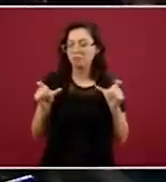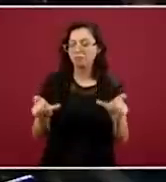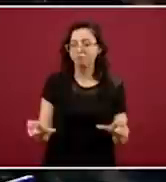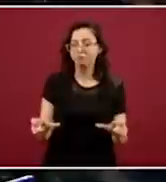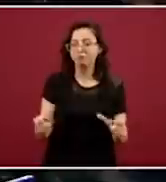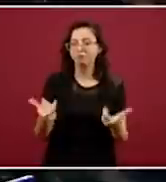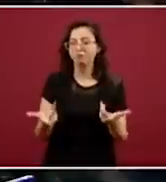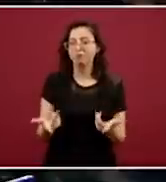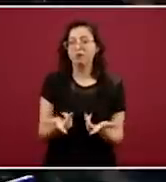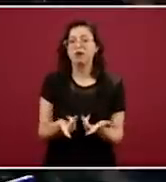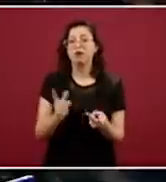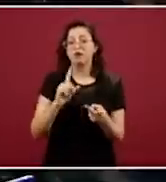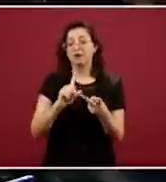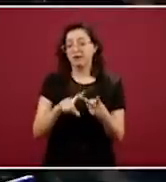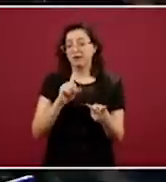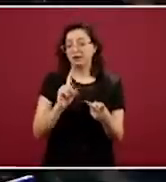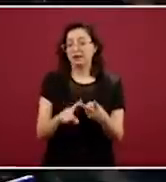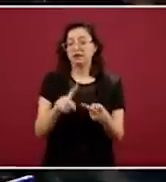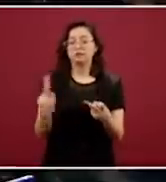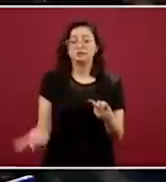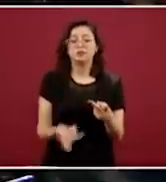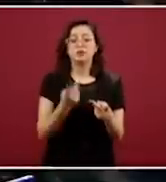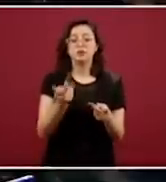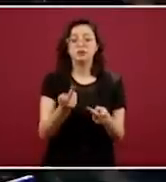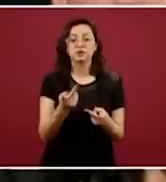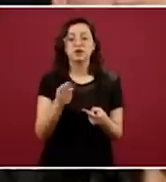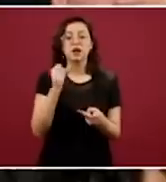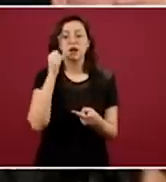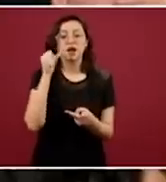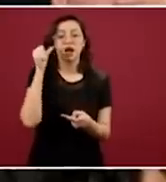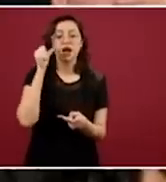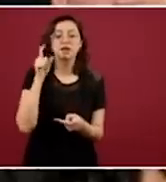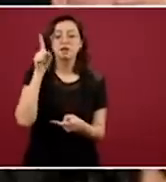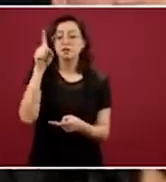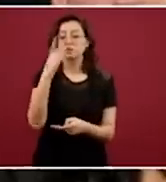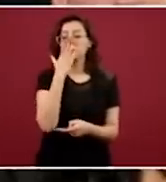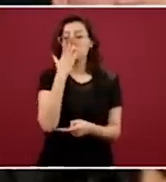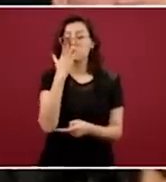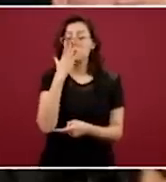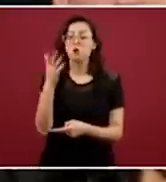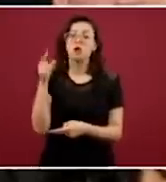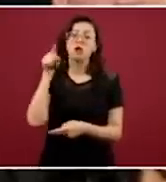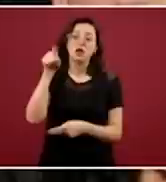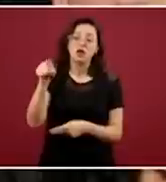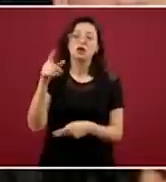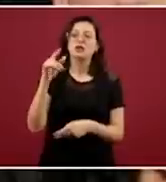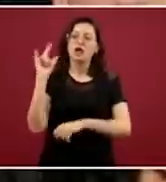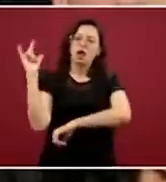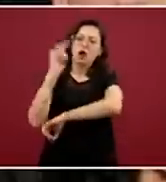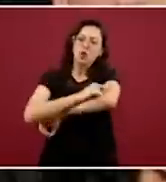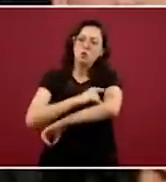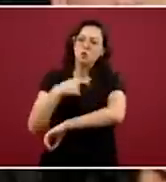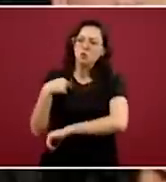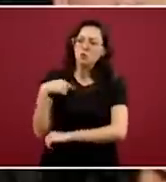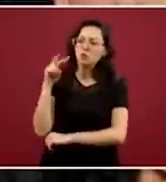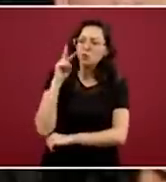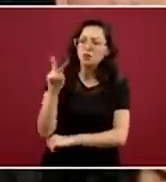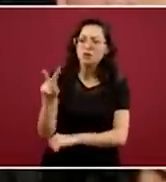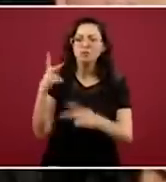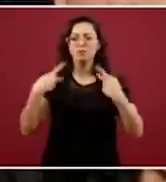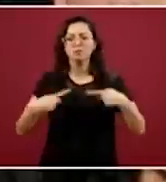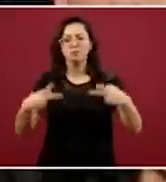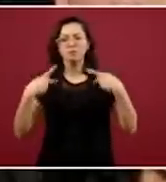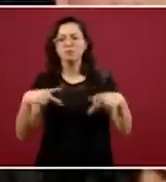Y también preguntarle, ayer que acompañamos al presidente a su gira a Sonora, me tocó ver ahí en el aeropuerto algunas personas